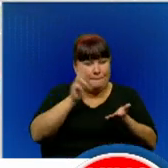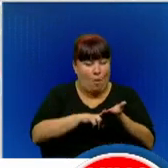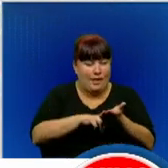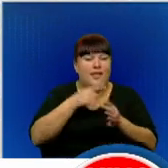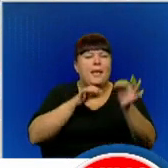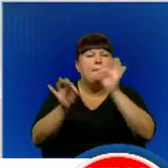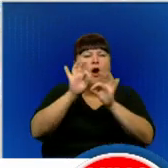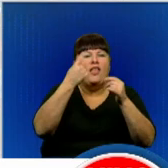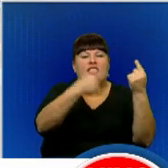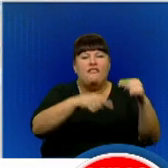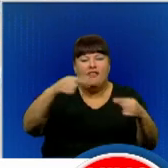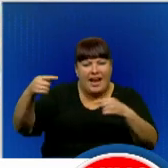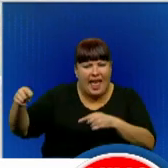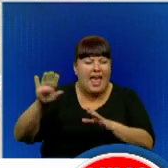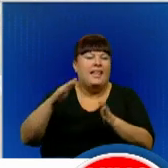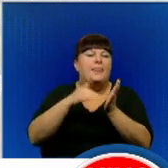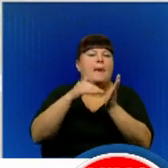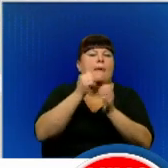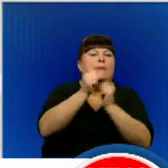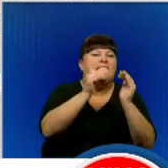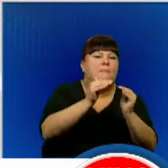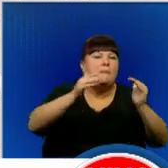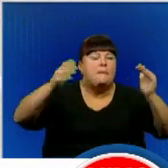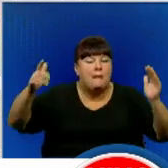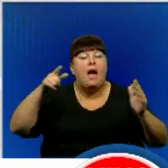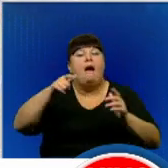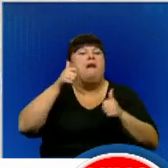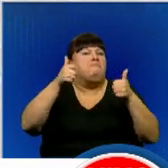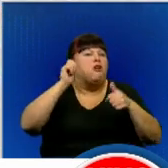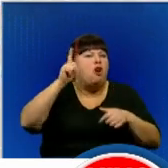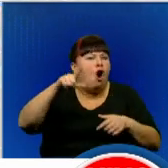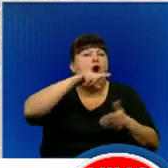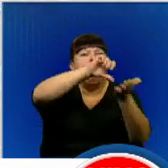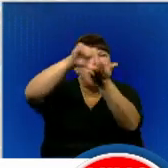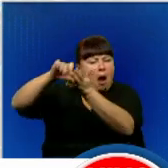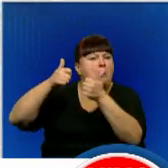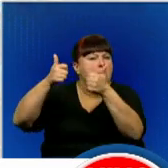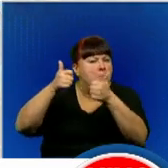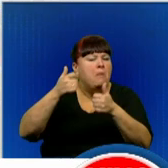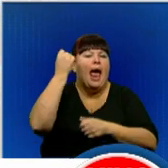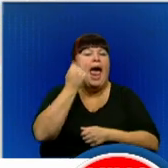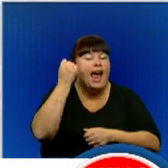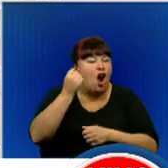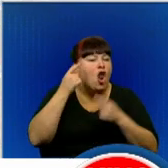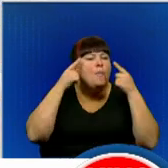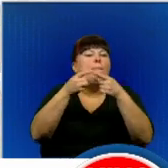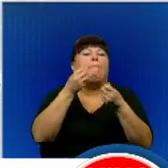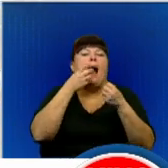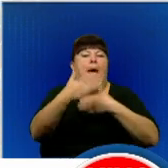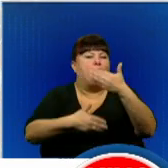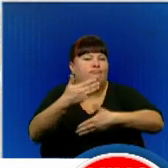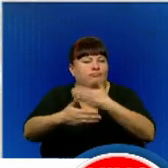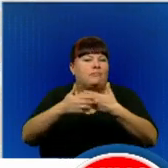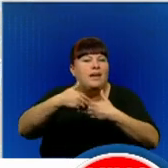alícuotas diferenciales entre el tamaño de la empresa ha sido exitoso en otros países con economías que apuntan al desarrollo